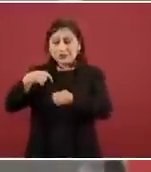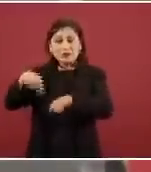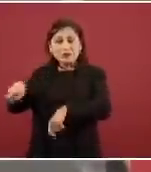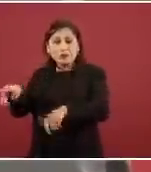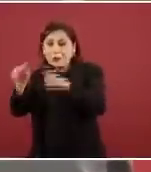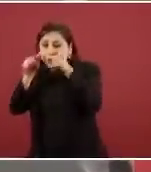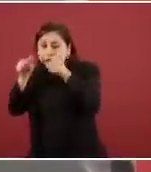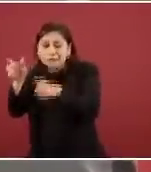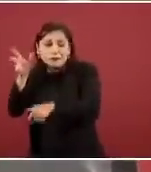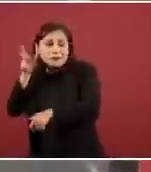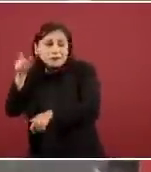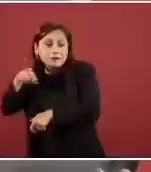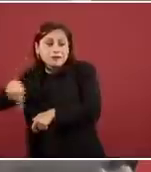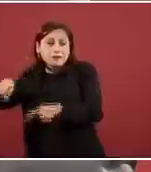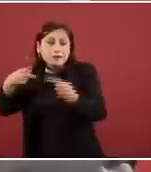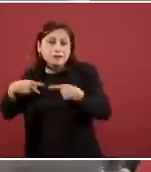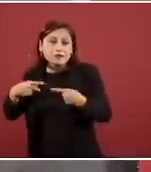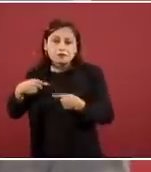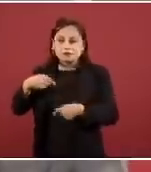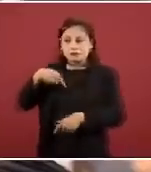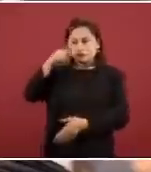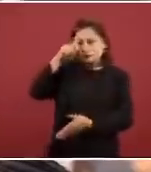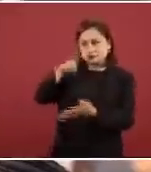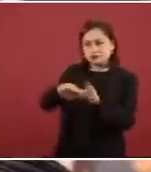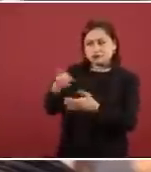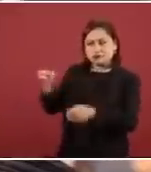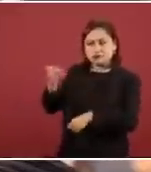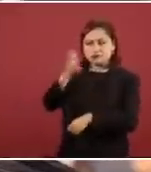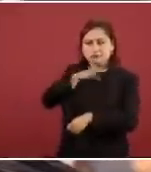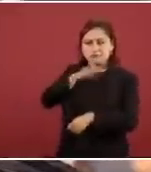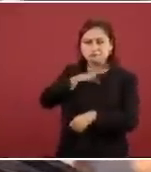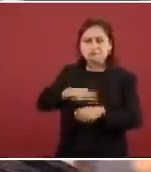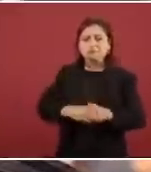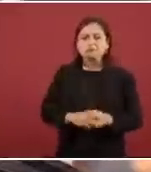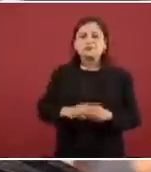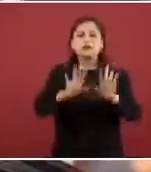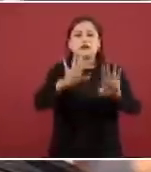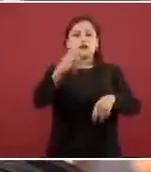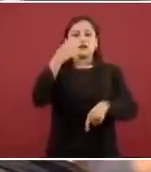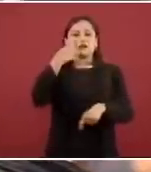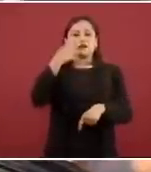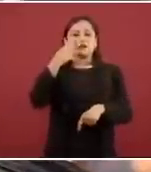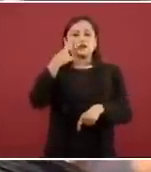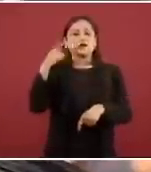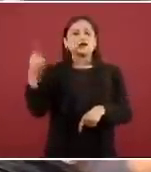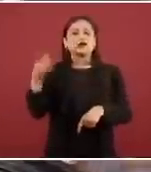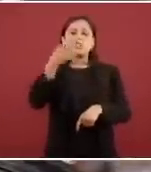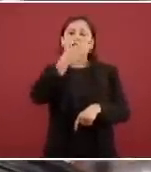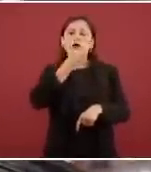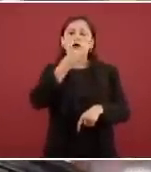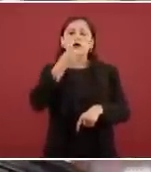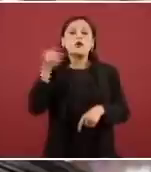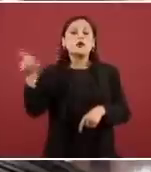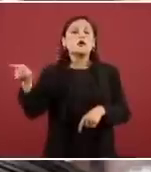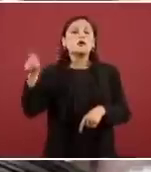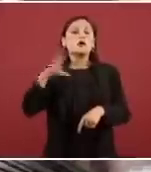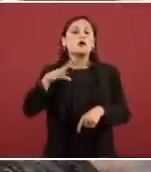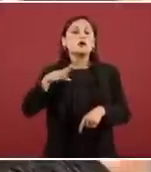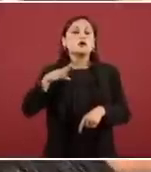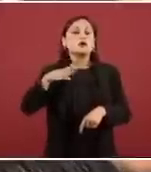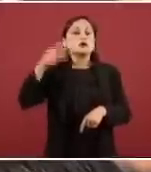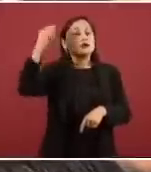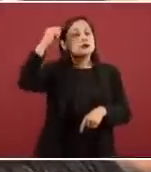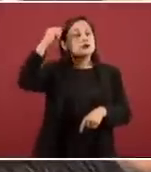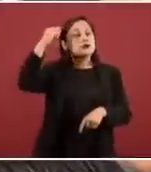mal eso. Mire, por ejemplo, uno de los casos, tiene un hombre que se le incrusta la bala y no le rompe el